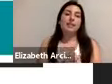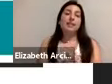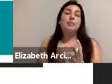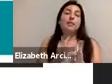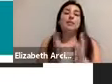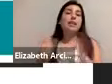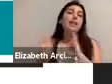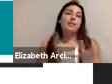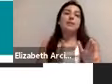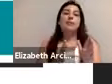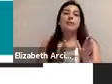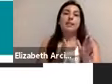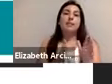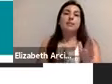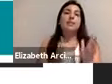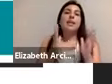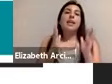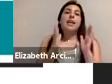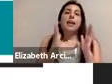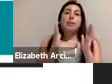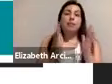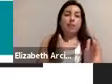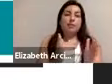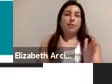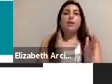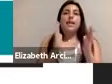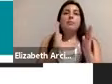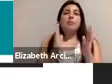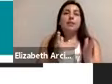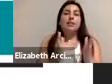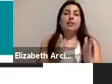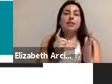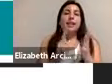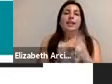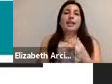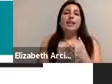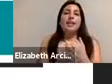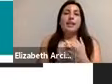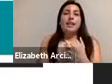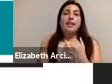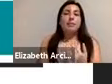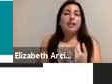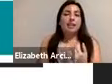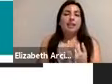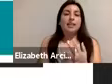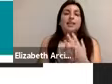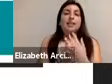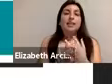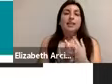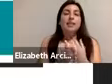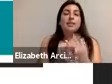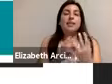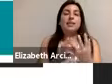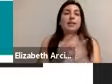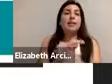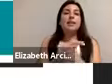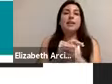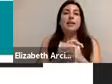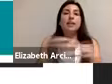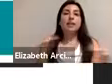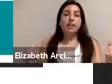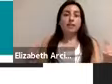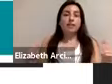contraste. Dependiendo de la herramienta que utilicemos, por ejemplo, el proyector y la pantalla están indicados a